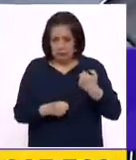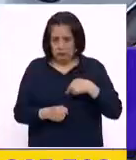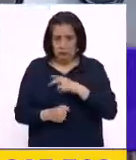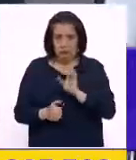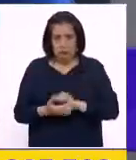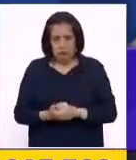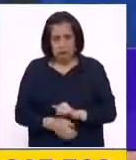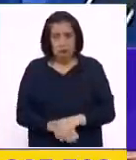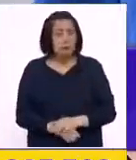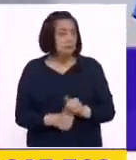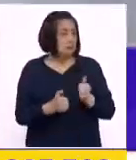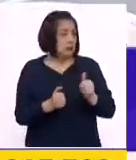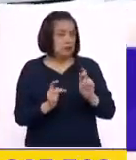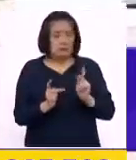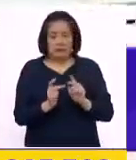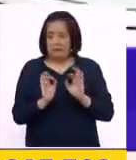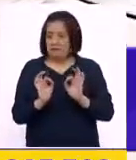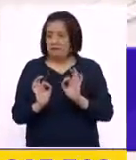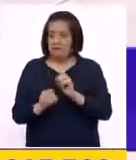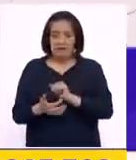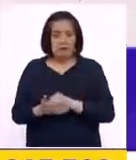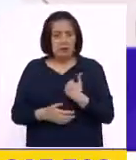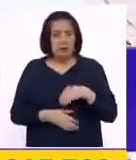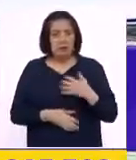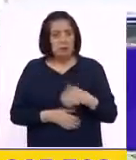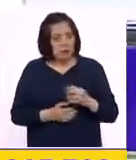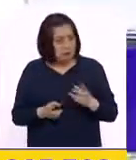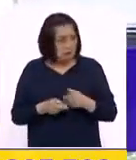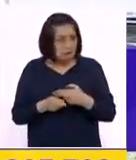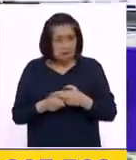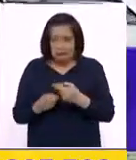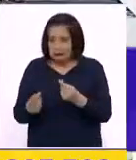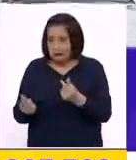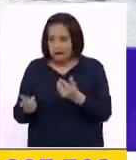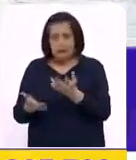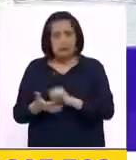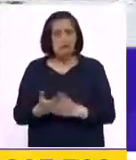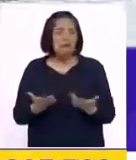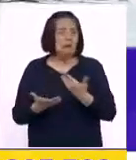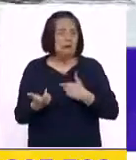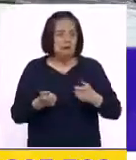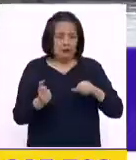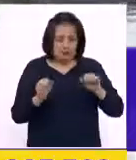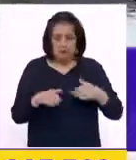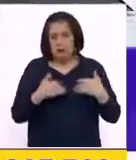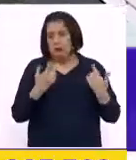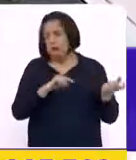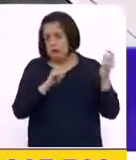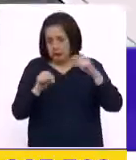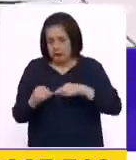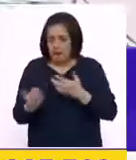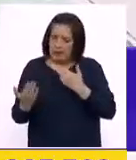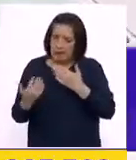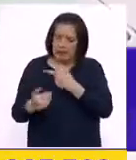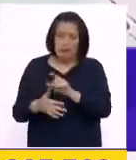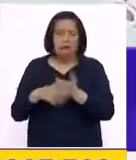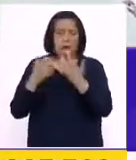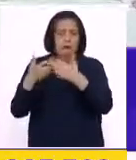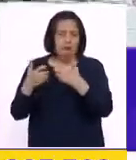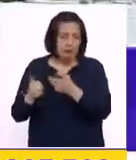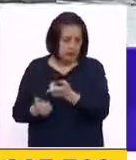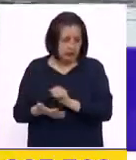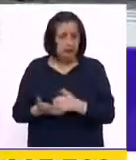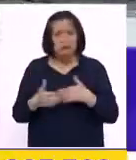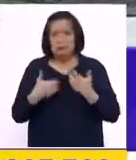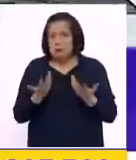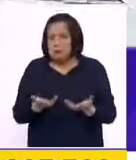nosotros. Perfecto, muchas gracias por eso. Esperamos que pronto haya un pronunciamiento por parte de las autoridades que puedan acercarse aquí a conversar con los empresarios y les